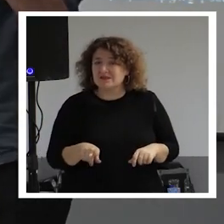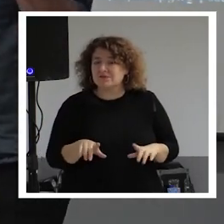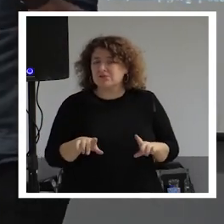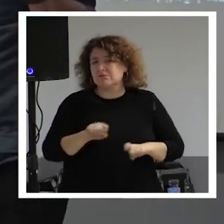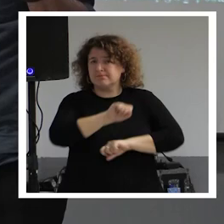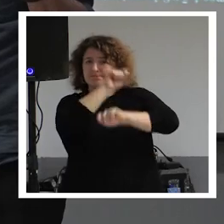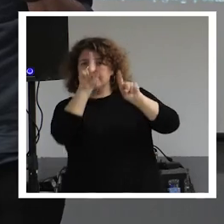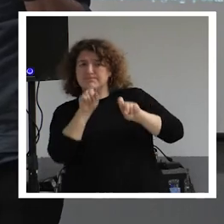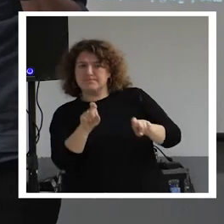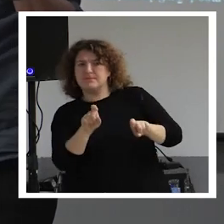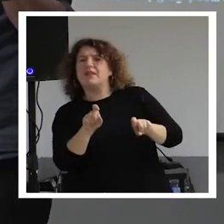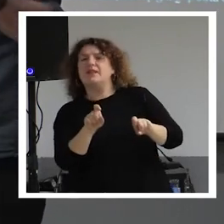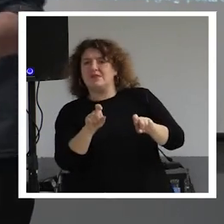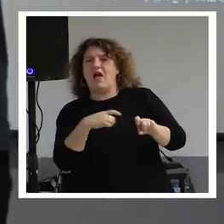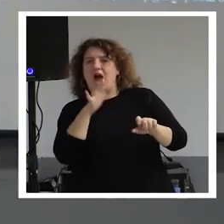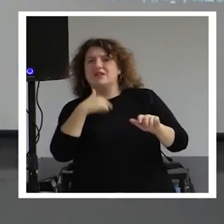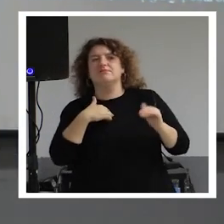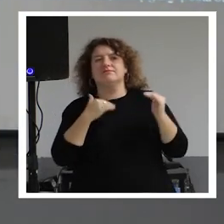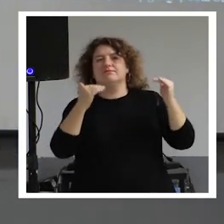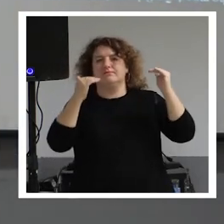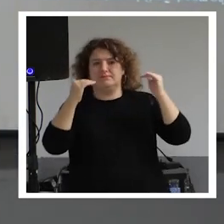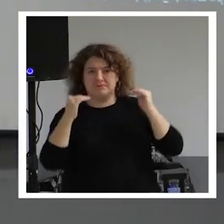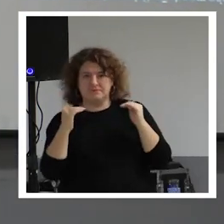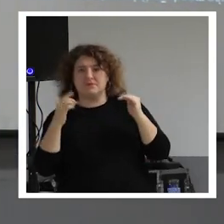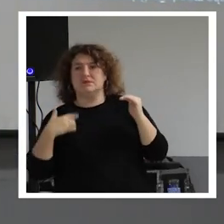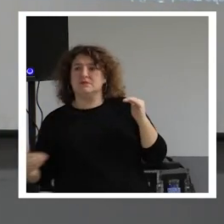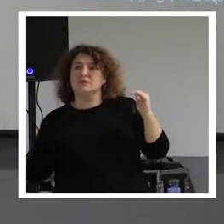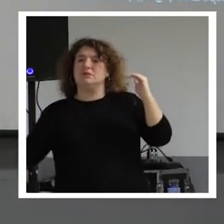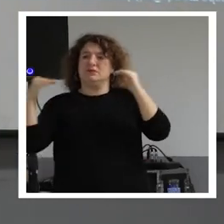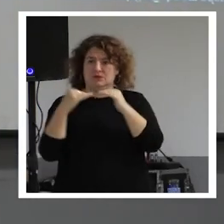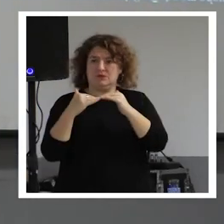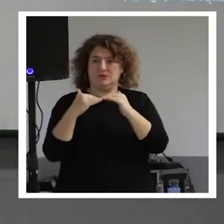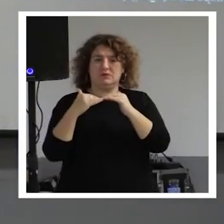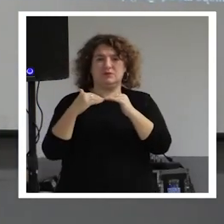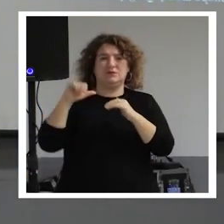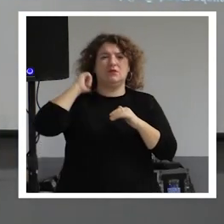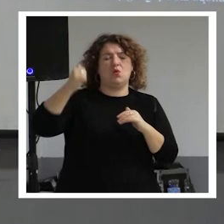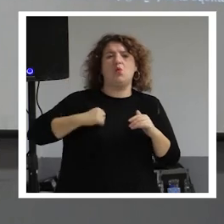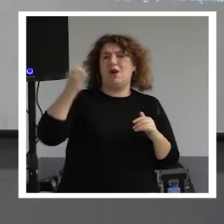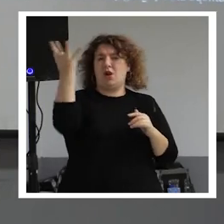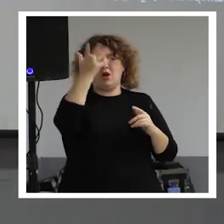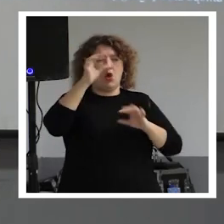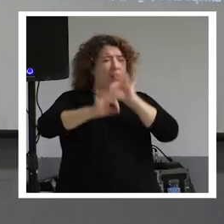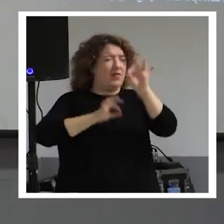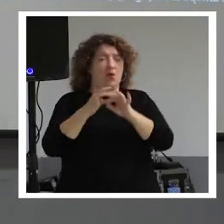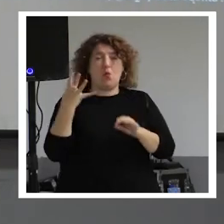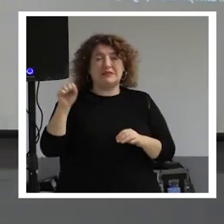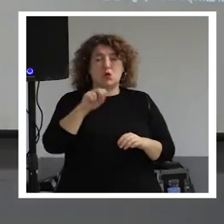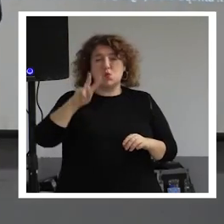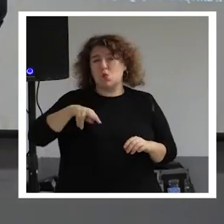neutro porque ya comparto contigo el diagnóstico pero yo no sé si ese es el mecanismo Entonces